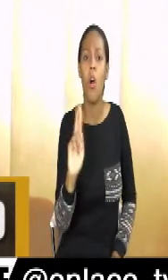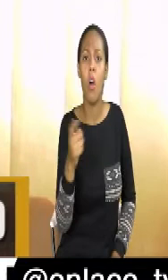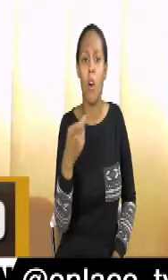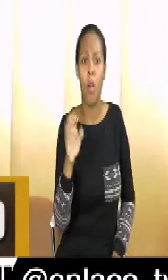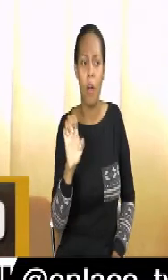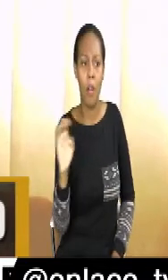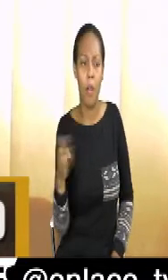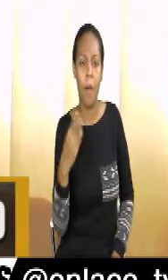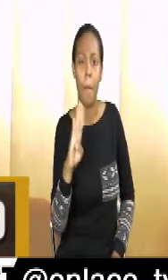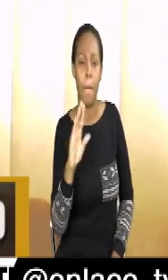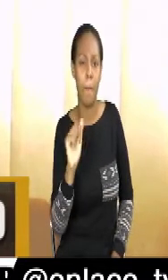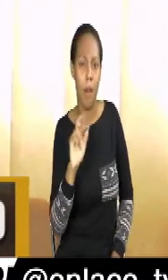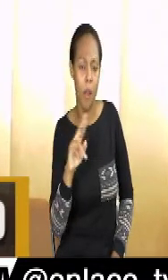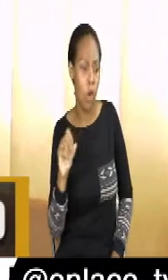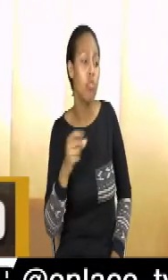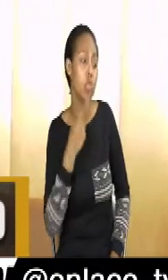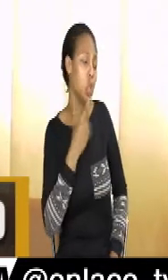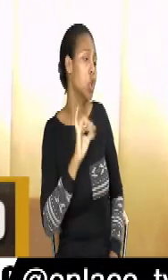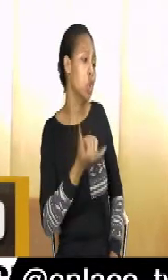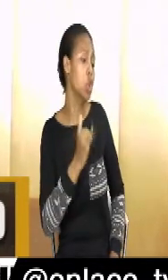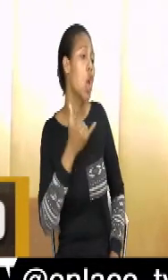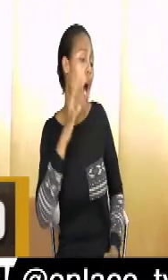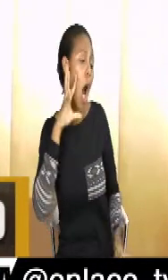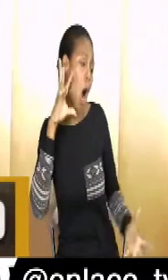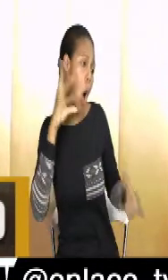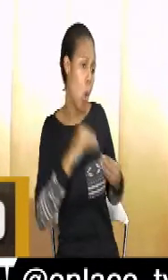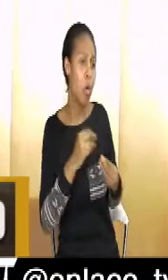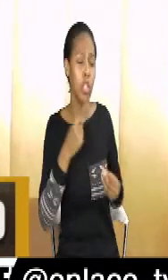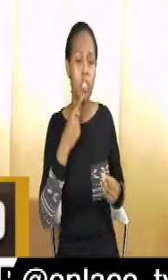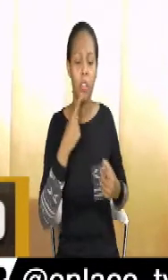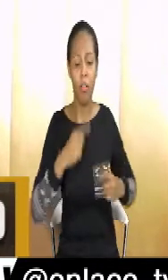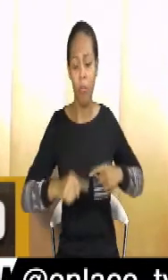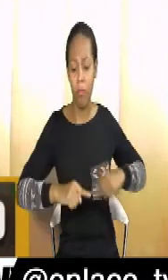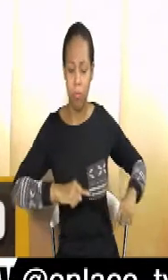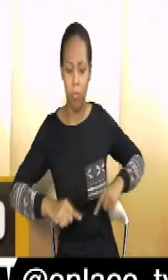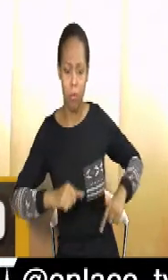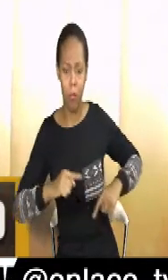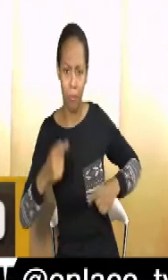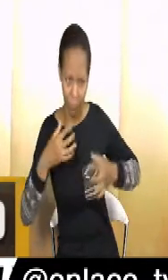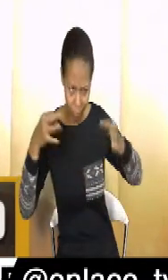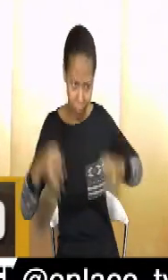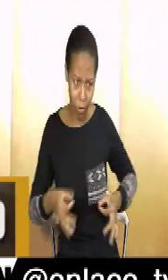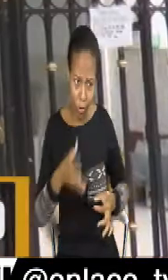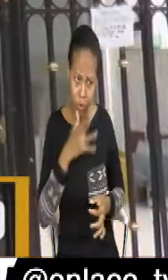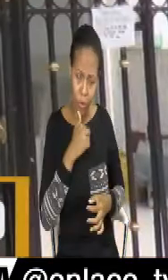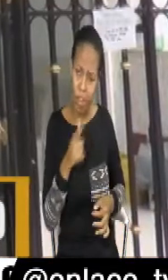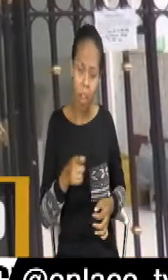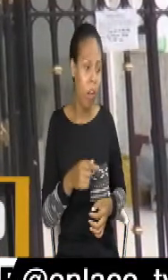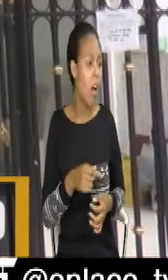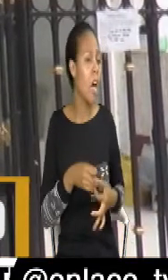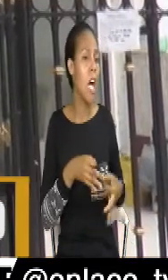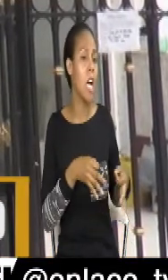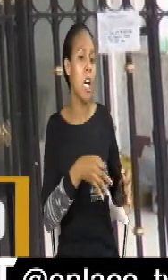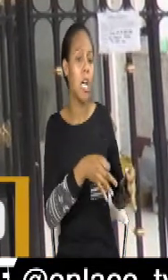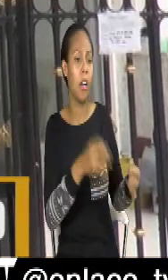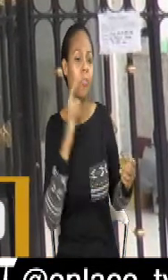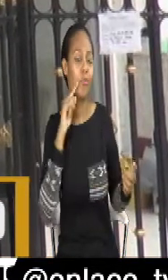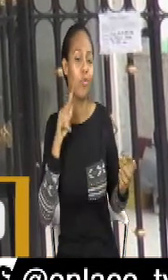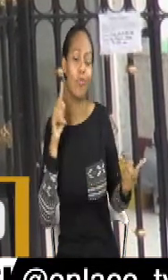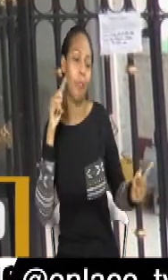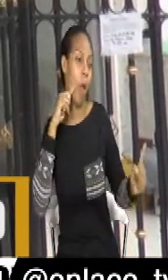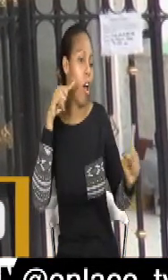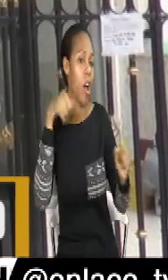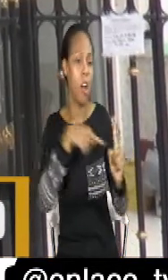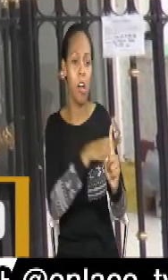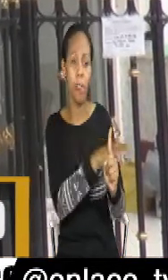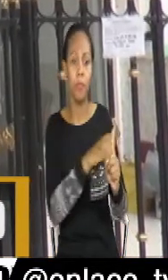acuerdos de pago que prestan mérito ejecutivo y que efectivamente lo más fácil para él es incumplirlos. Miles de usuarios de Endisalud quedaron a la